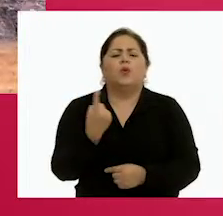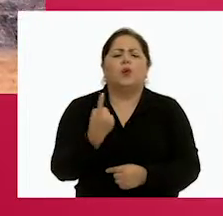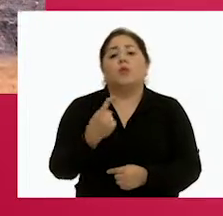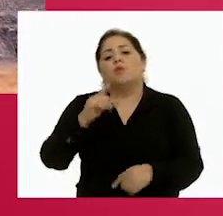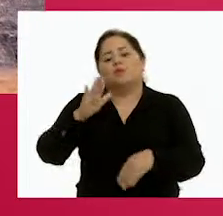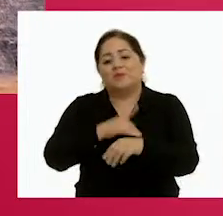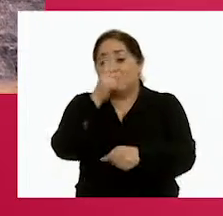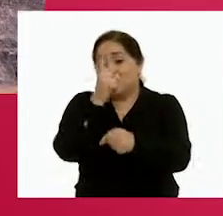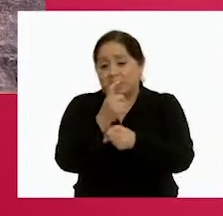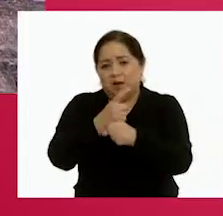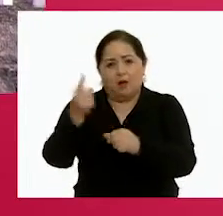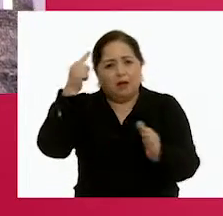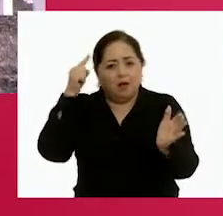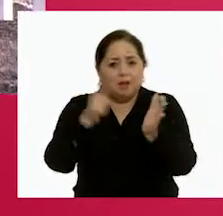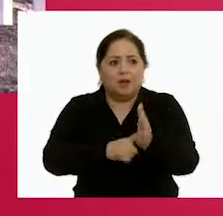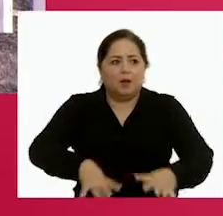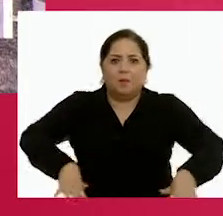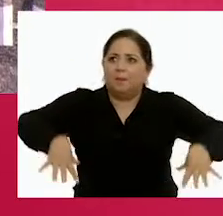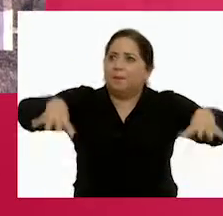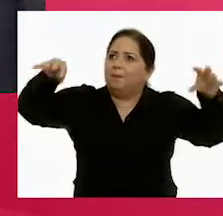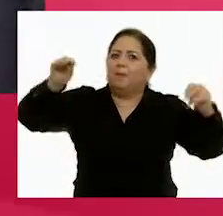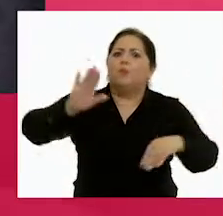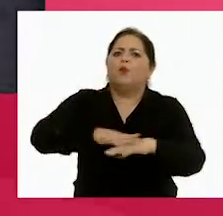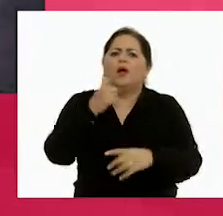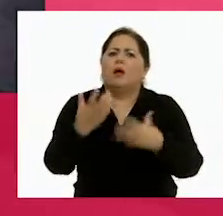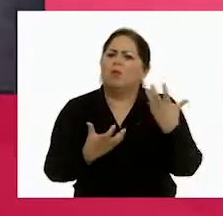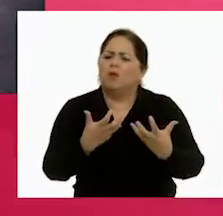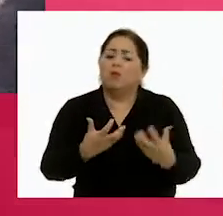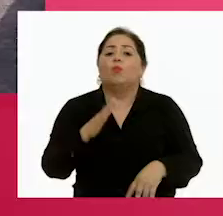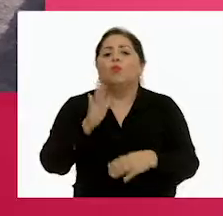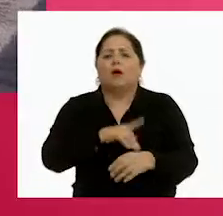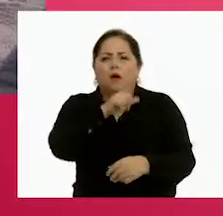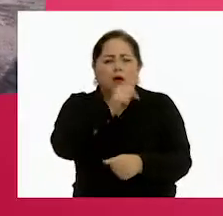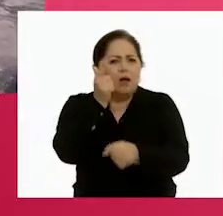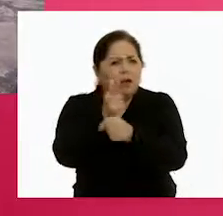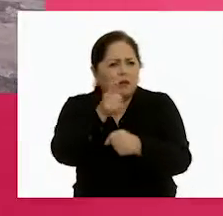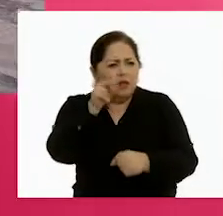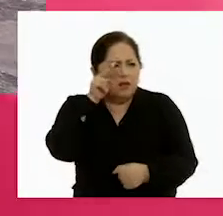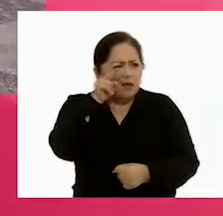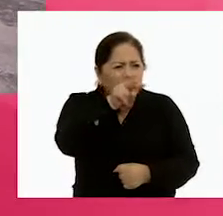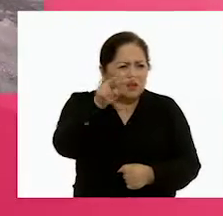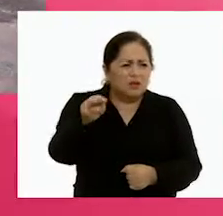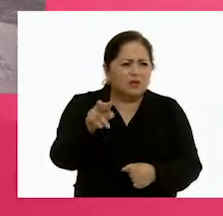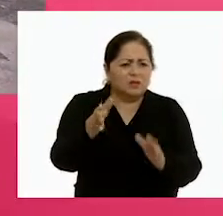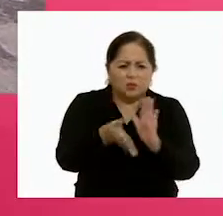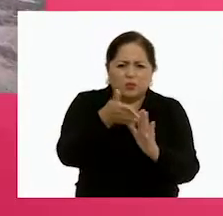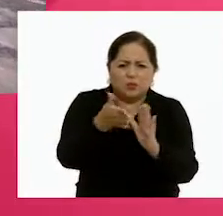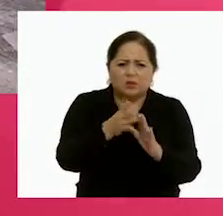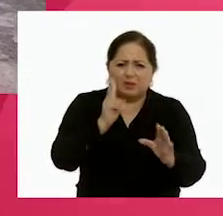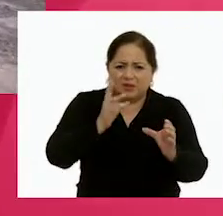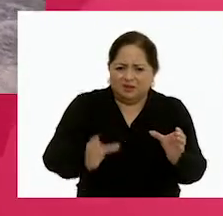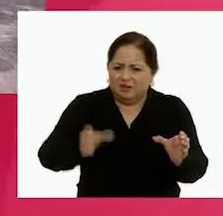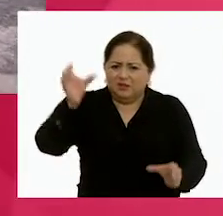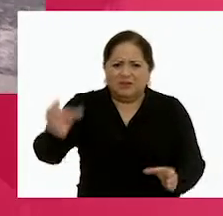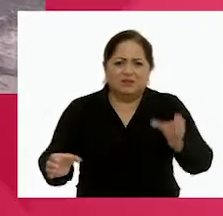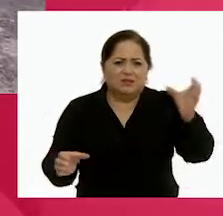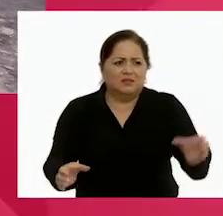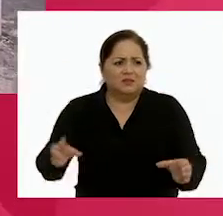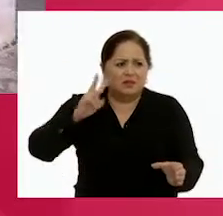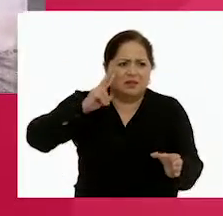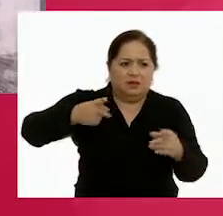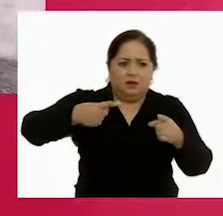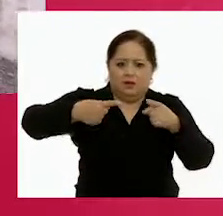Porque en primer lugar creyó que era un palacio. ¿Por qué quemado? Porque, bueno, hay que notar que, por ejemplo, aquí hay reconstrucciones de columnas de forma circular